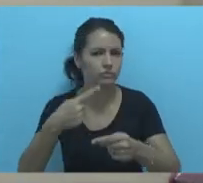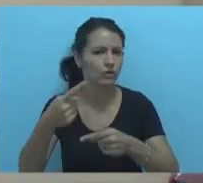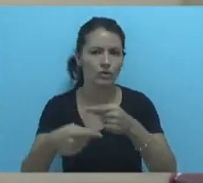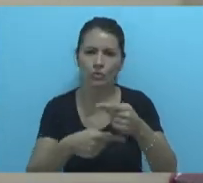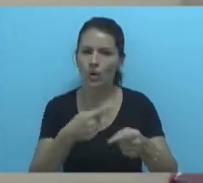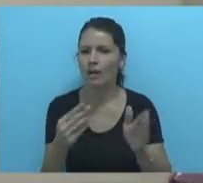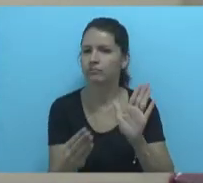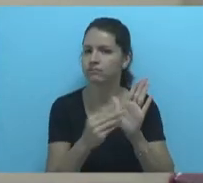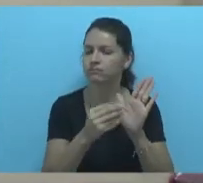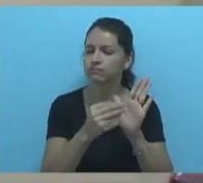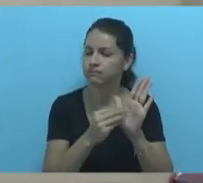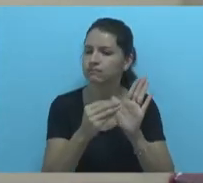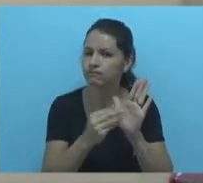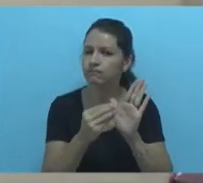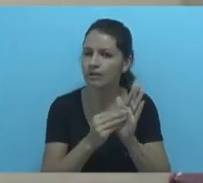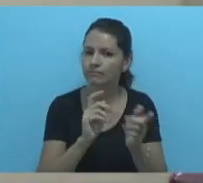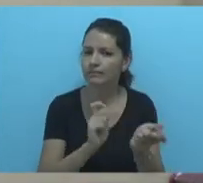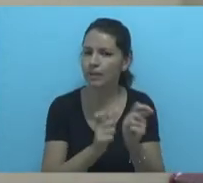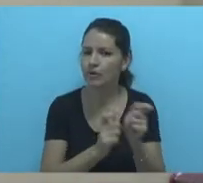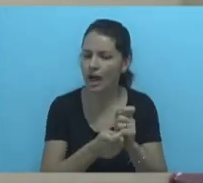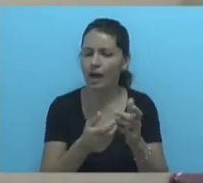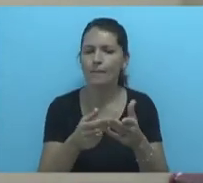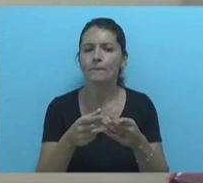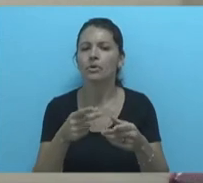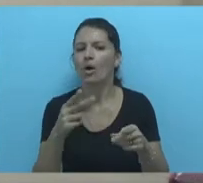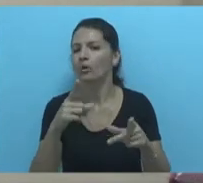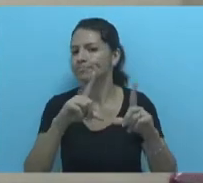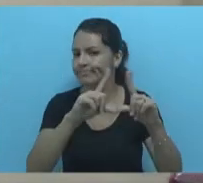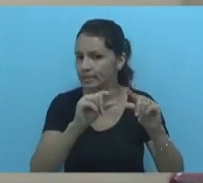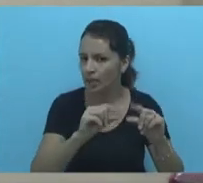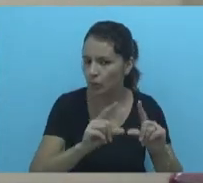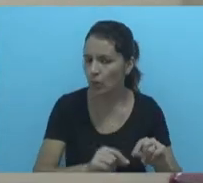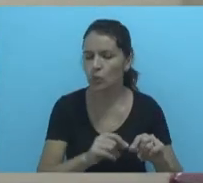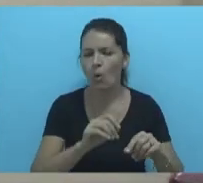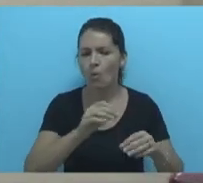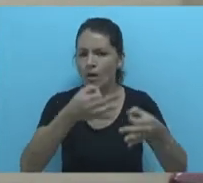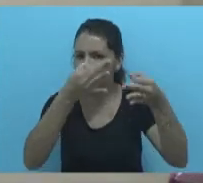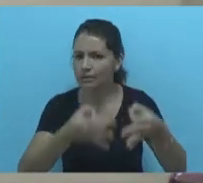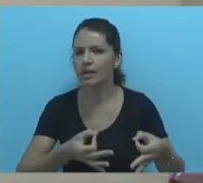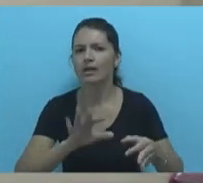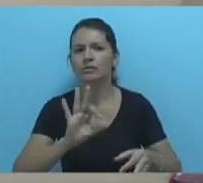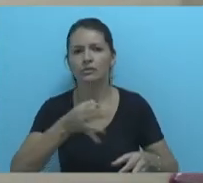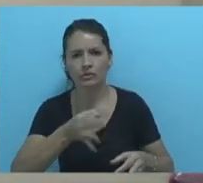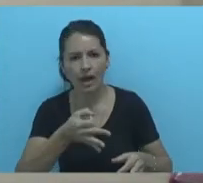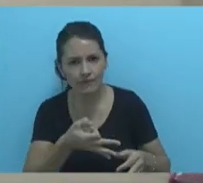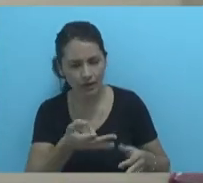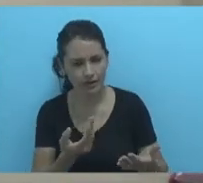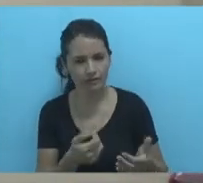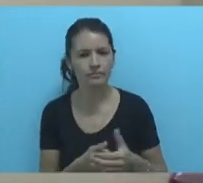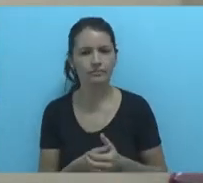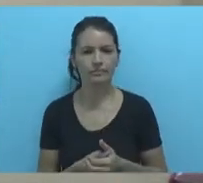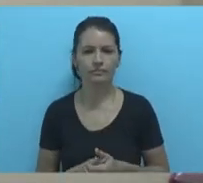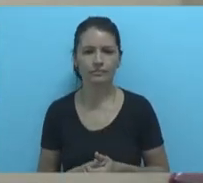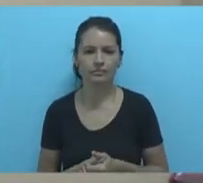estamos llevando adelante como una lucha trascendental a nivel nacional de la cantidad de barrios